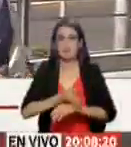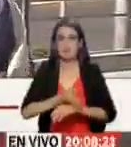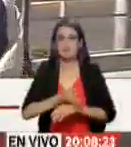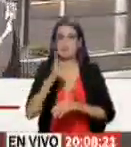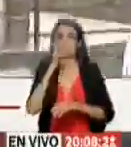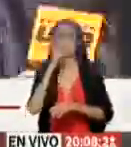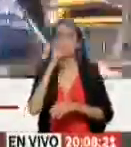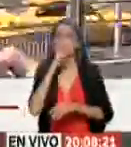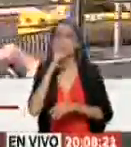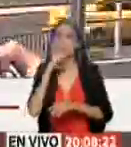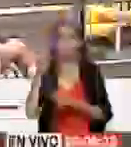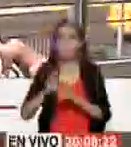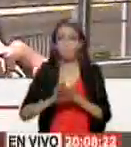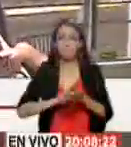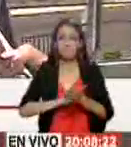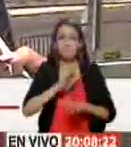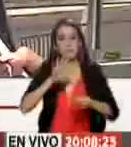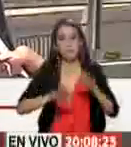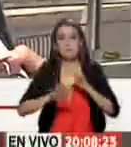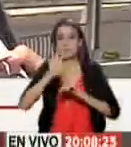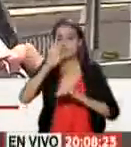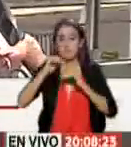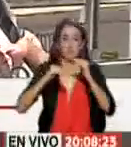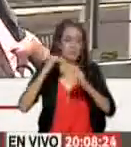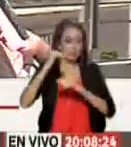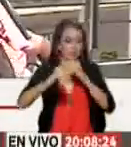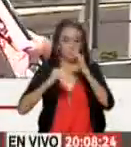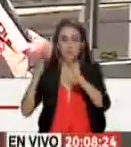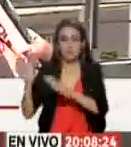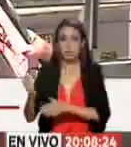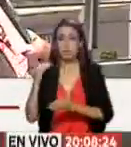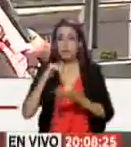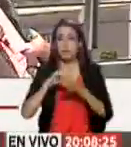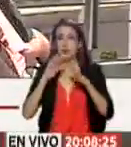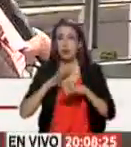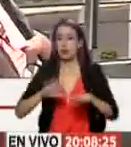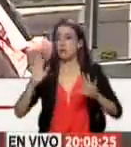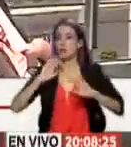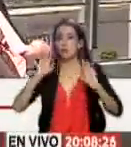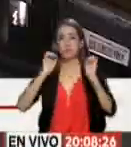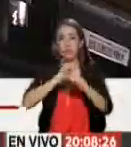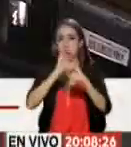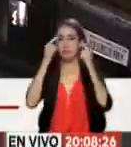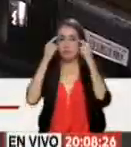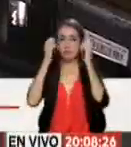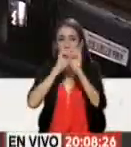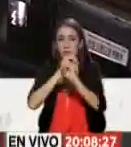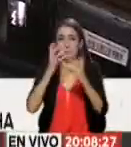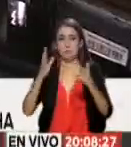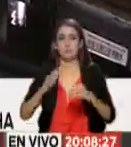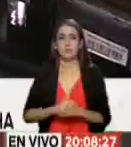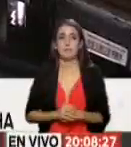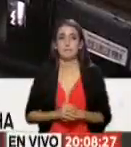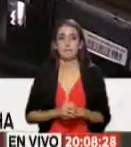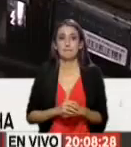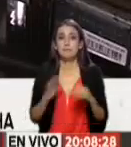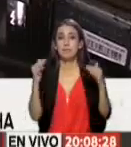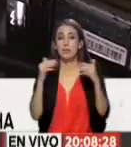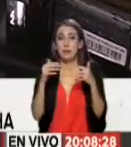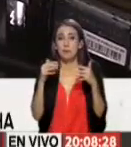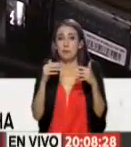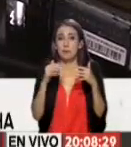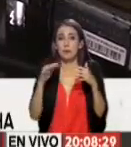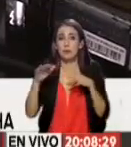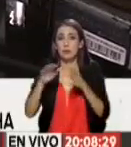tabaco, puma ñaña. Pasaría unas 5 rondas de eso y un poco ellos dicen, no recordamos más. Con temor, recién retomando a